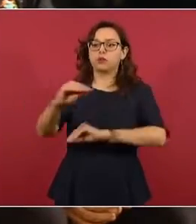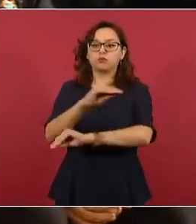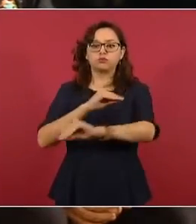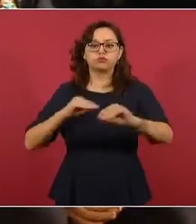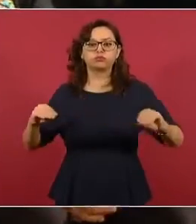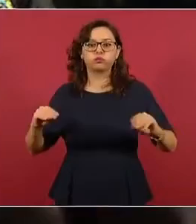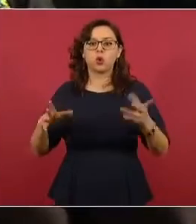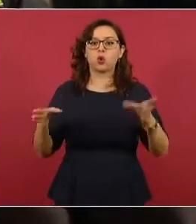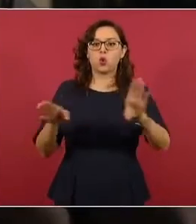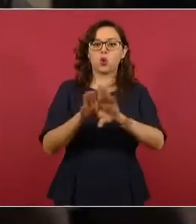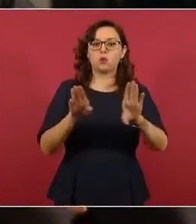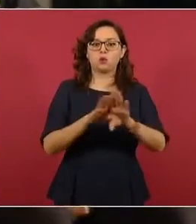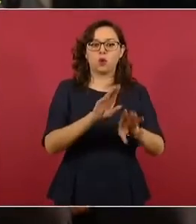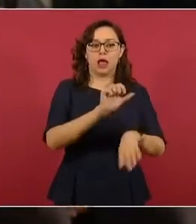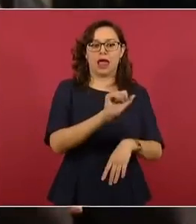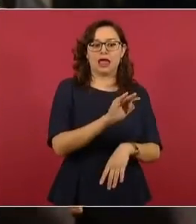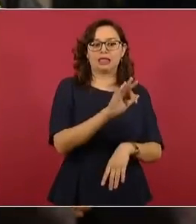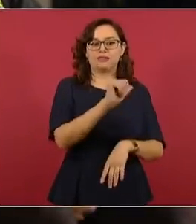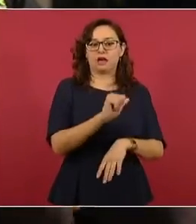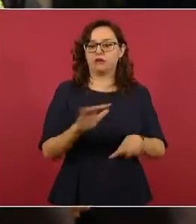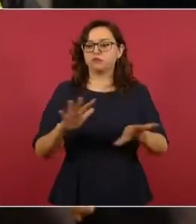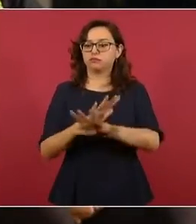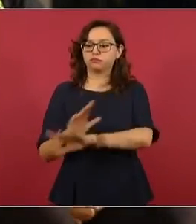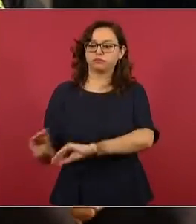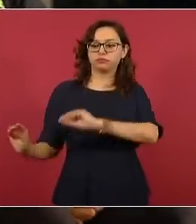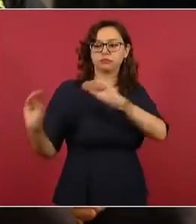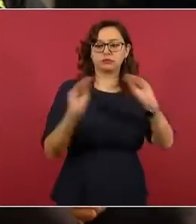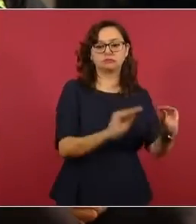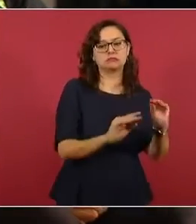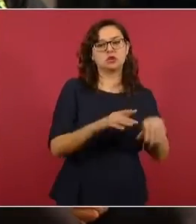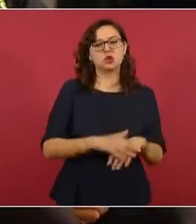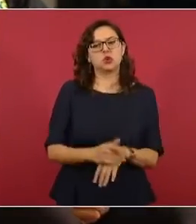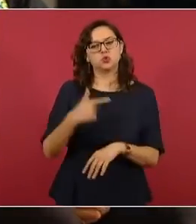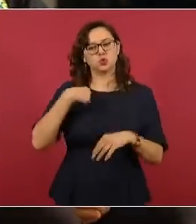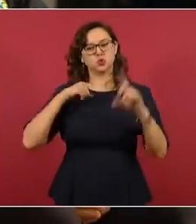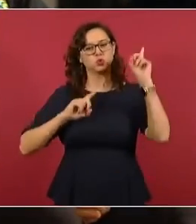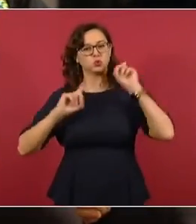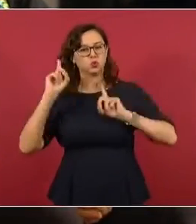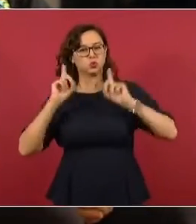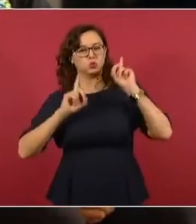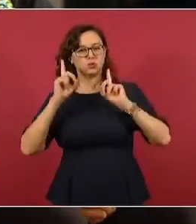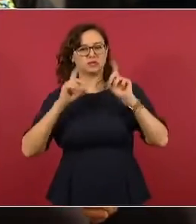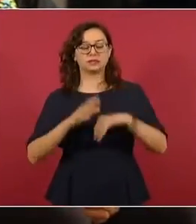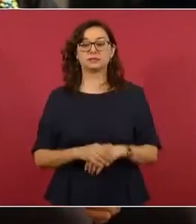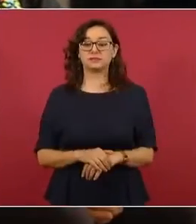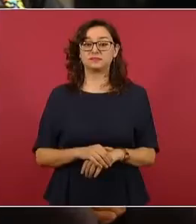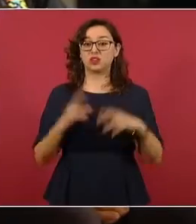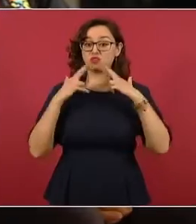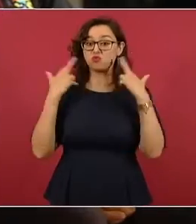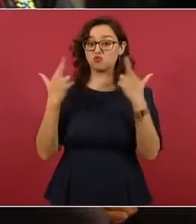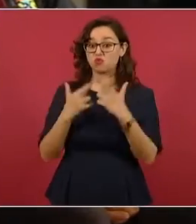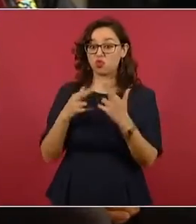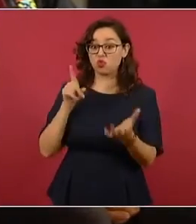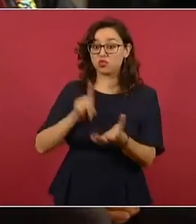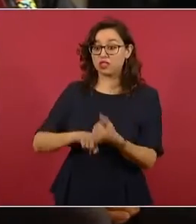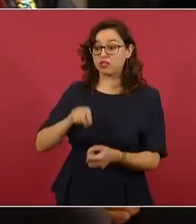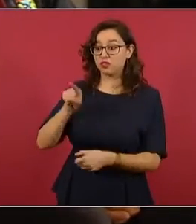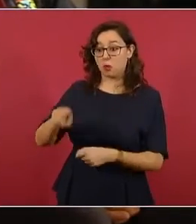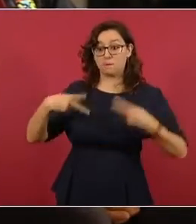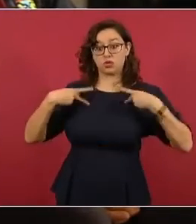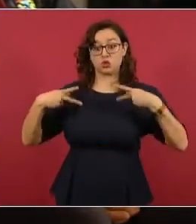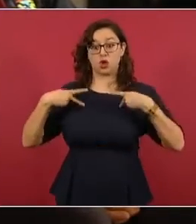Es preguntarle algunas dudas. Si en esa reunión estuvieron controladores aéreos. Yo en algún